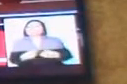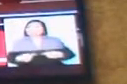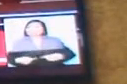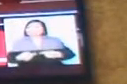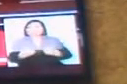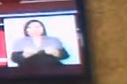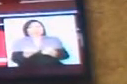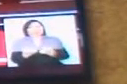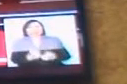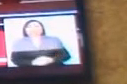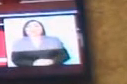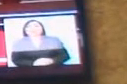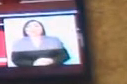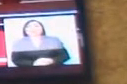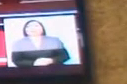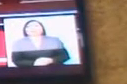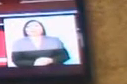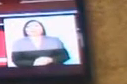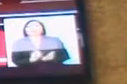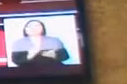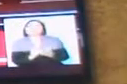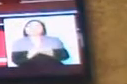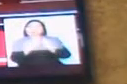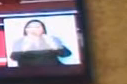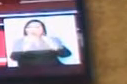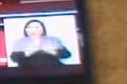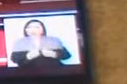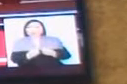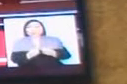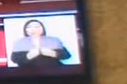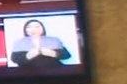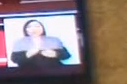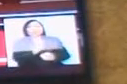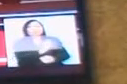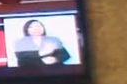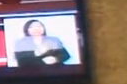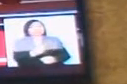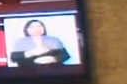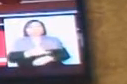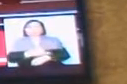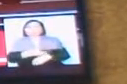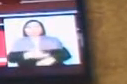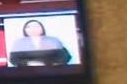competitivo económicamente y más justo en la distribución regional,